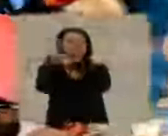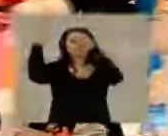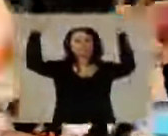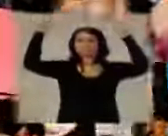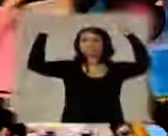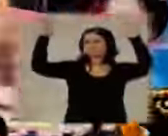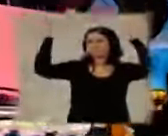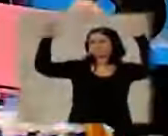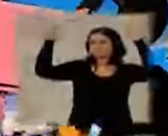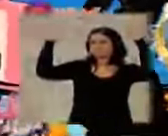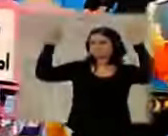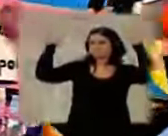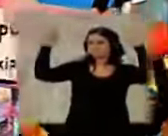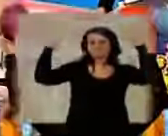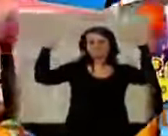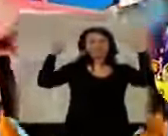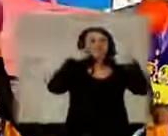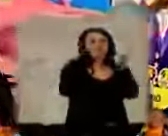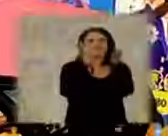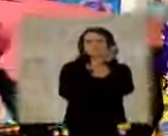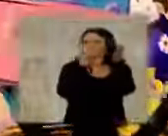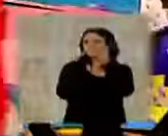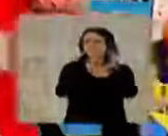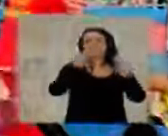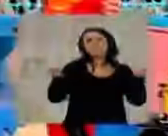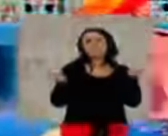Se lleven al pulpo por si por.